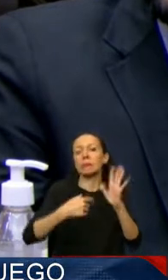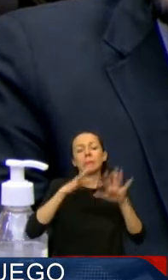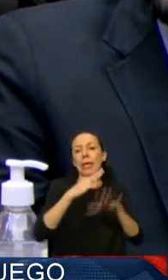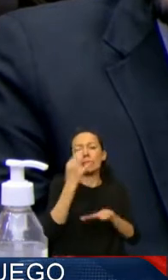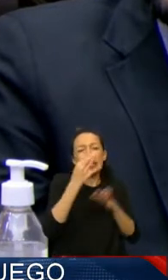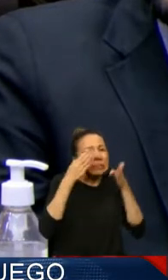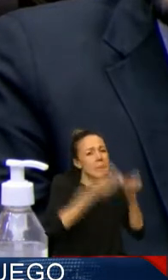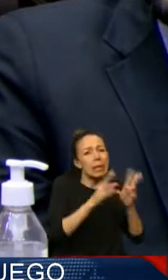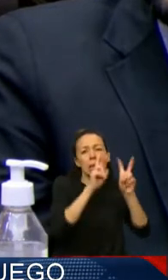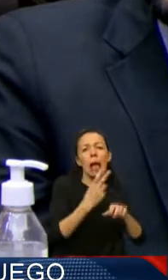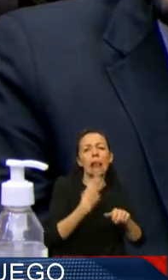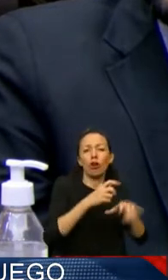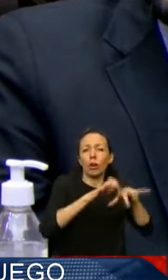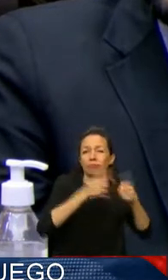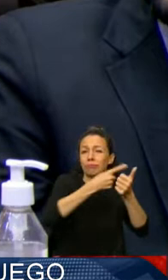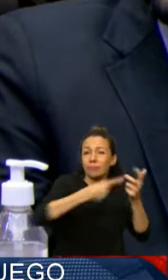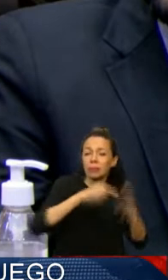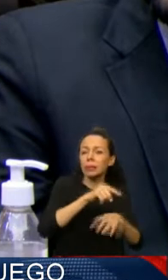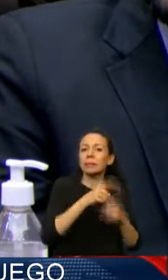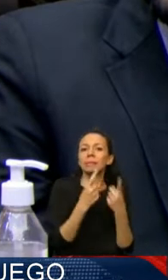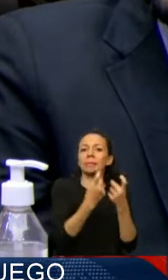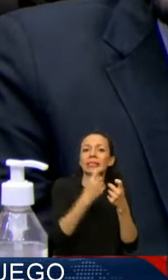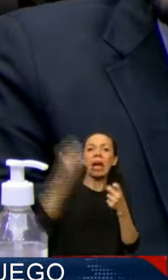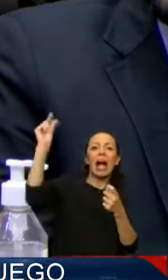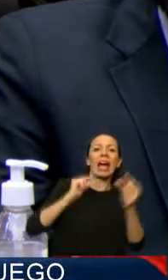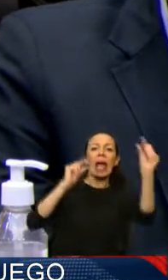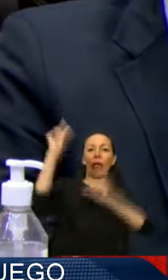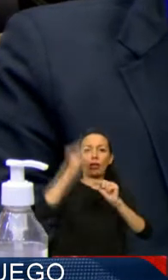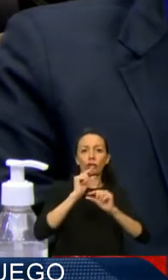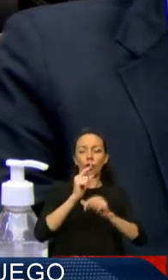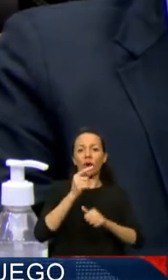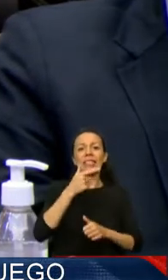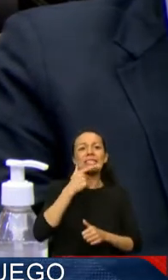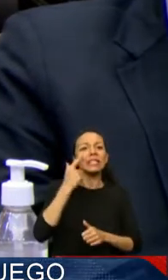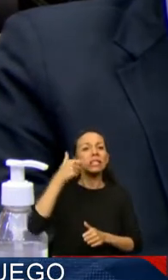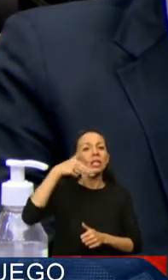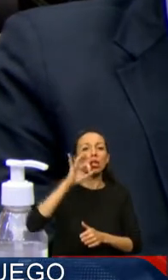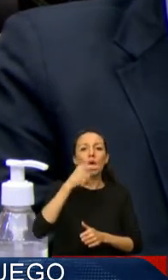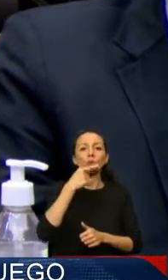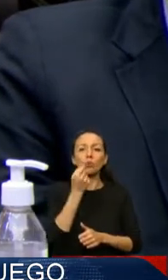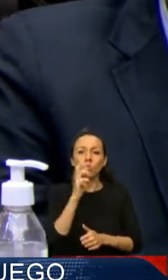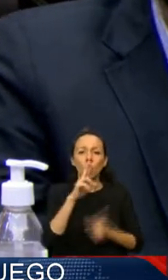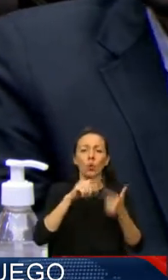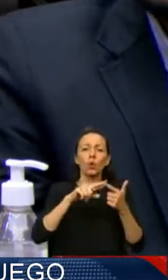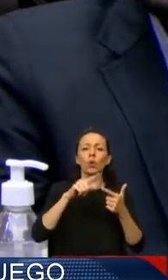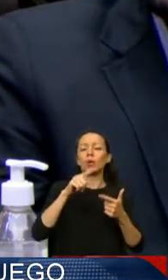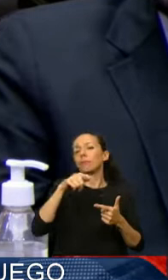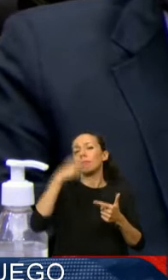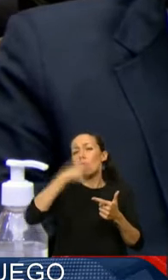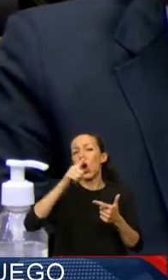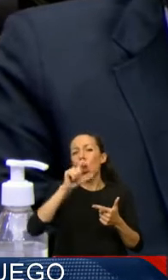electrónicas, se financian a través de entidades de créditos como son Sinosur, Insur, Coface, entre